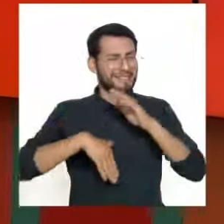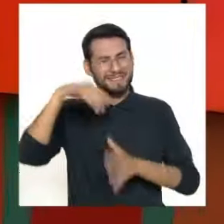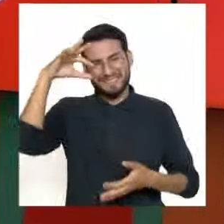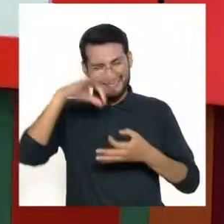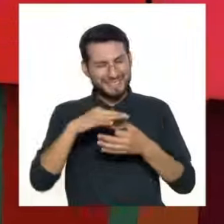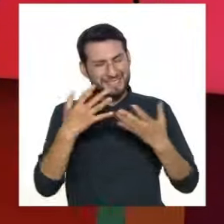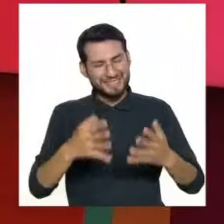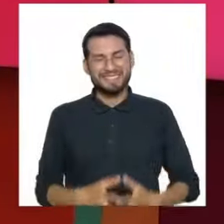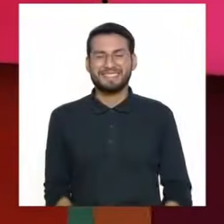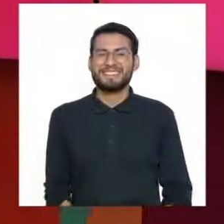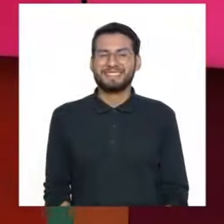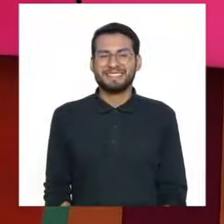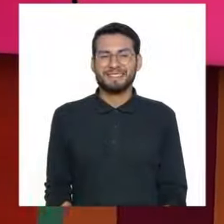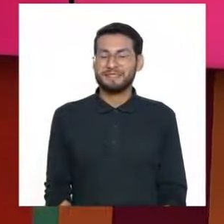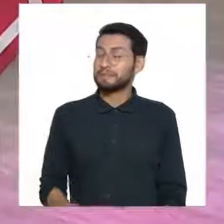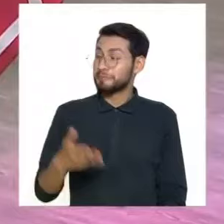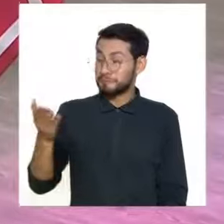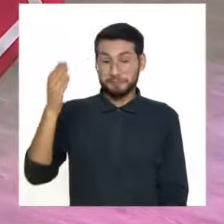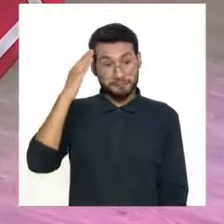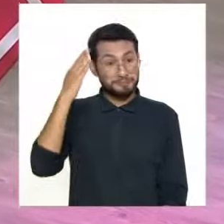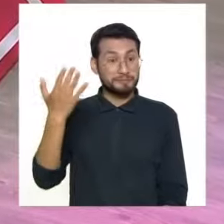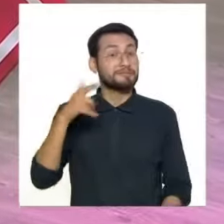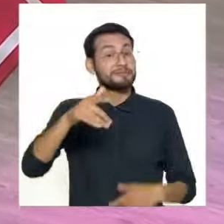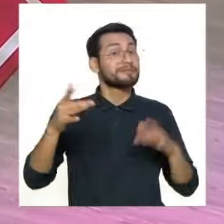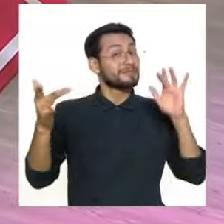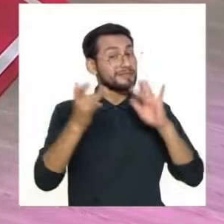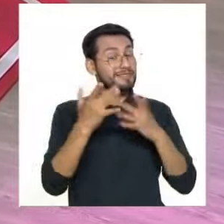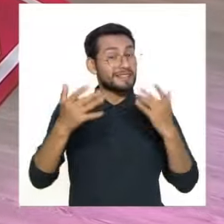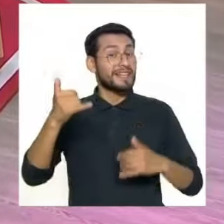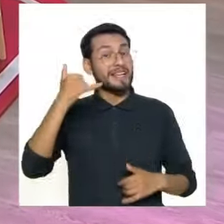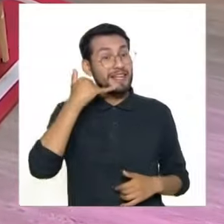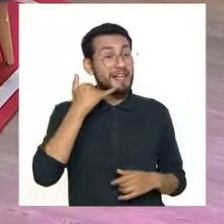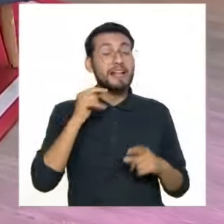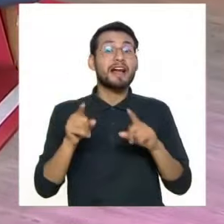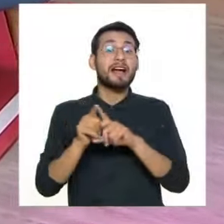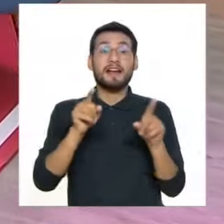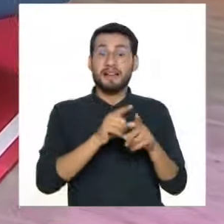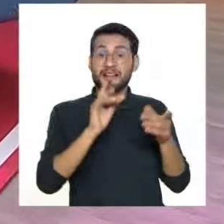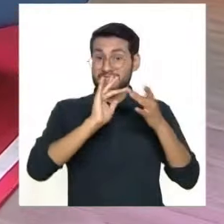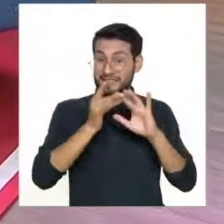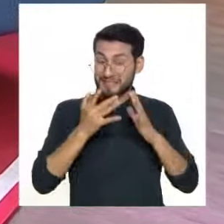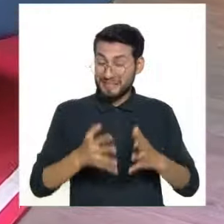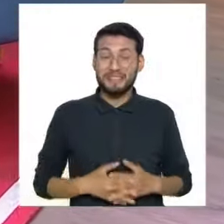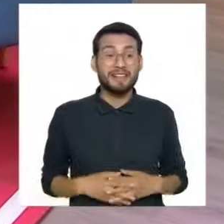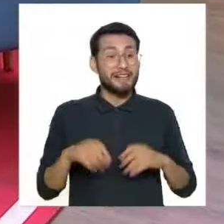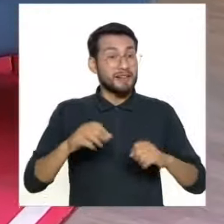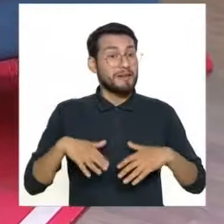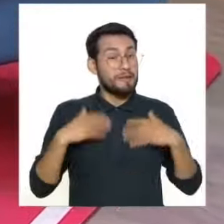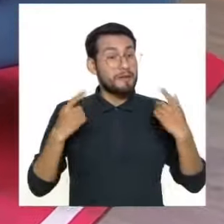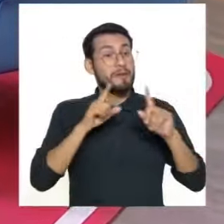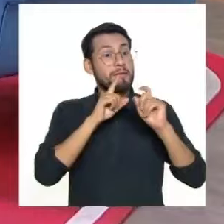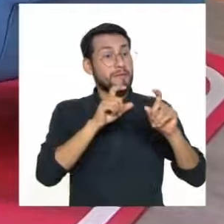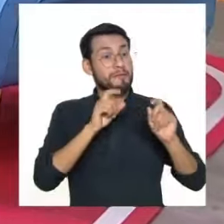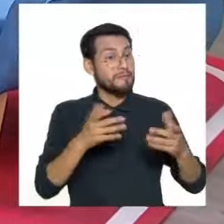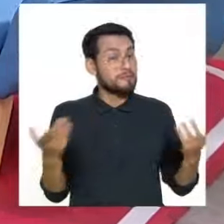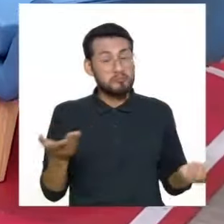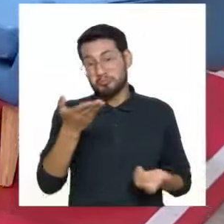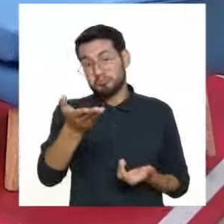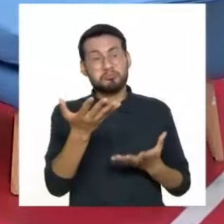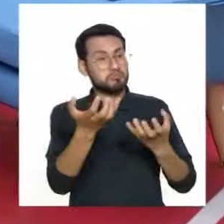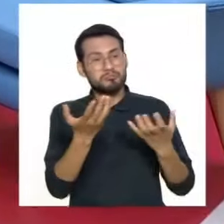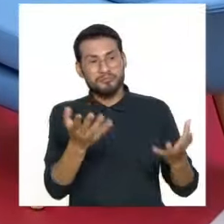conectada que nunca ya sabes que tú te conectas con nosotros vía telefónica pero también en nuestras redes sociales para que le puedas hacer la consulta que